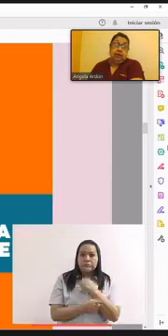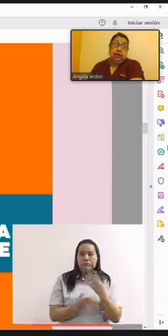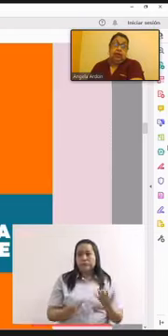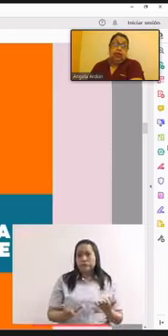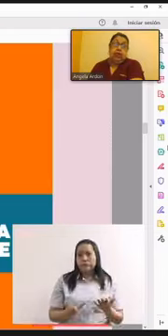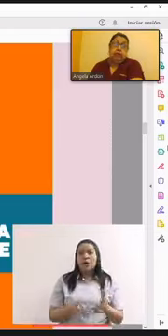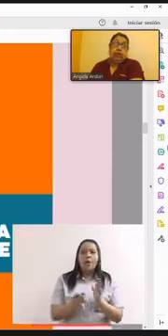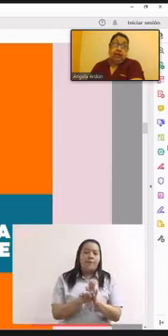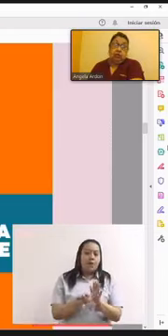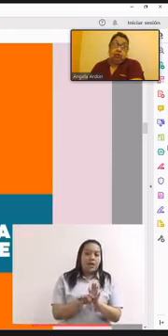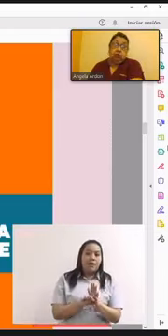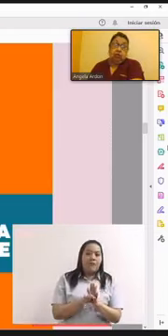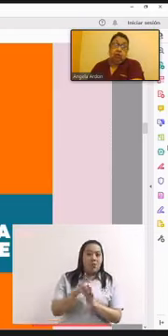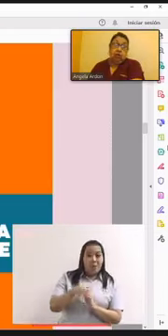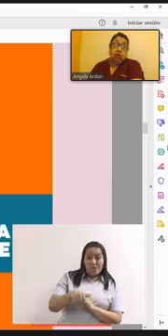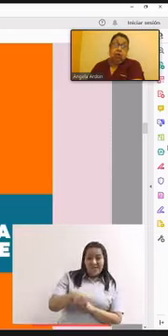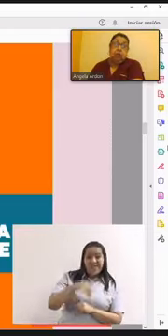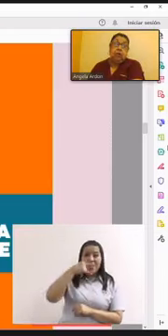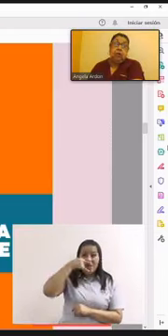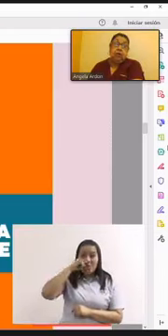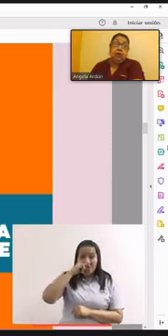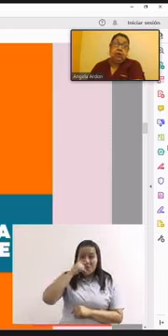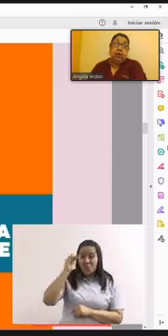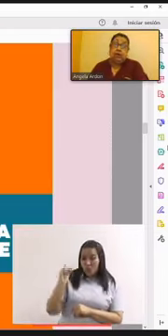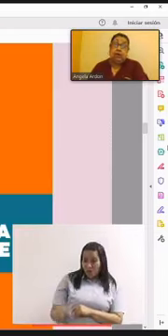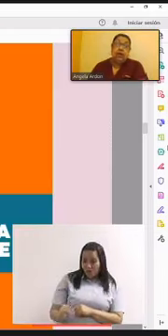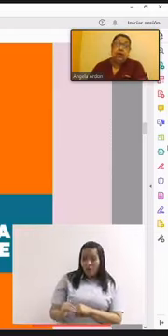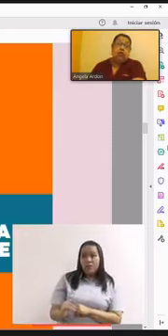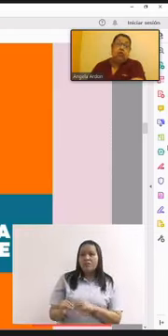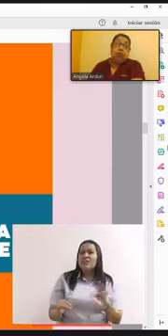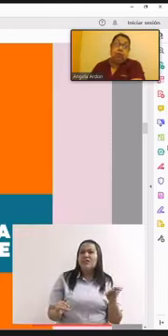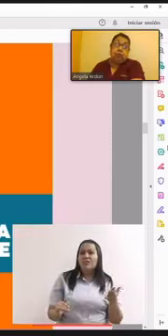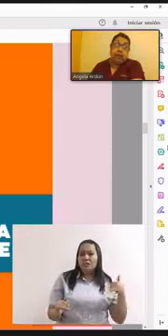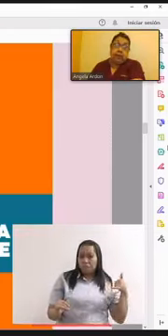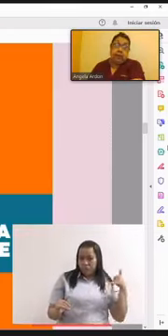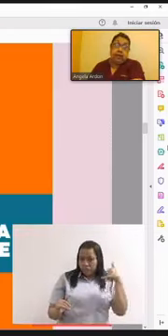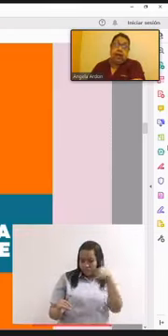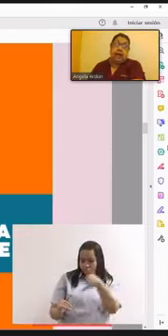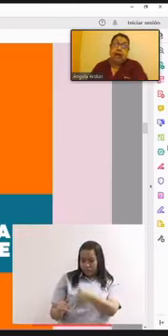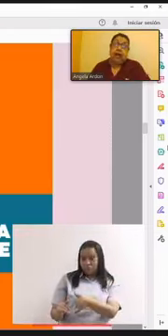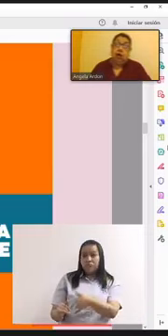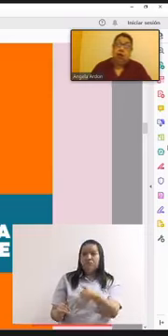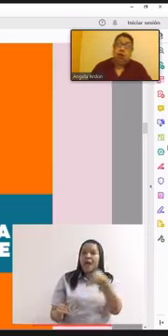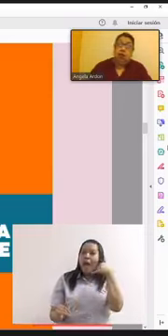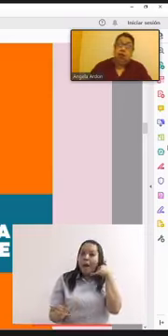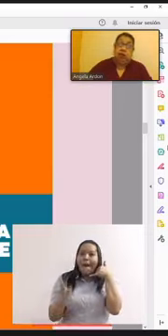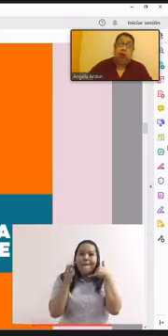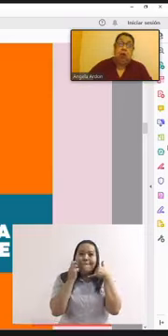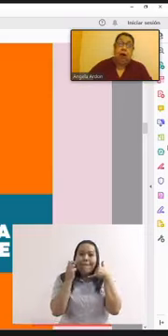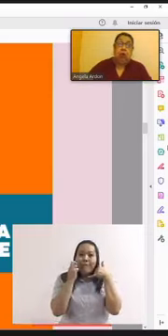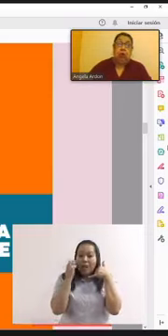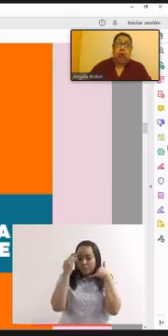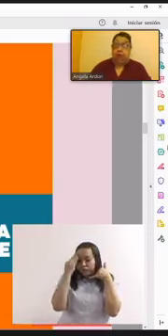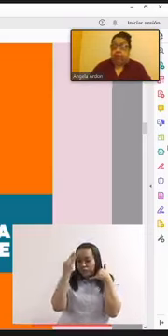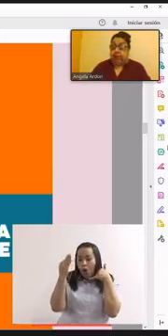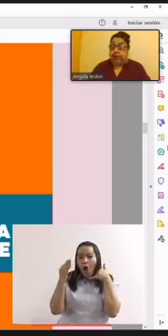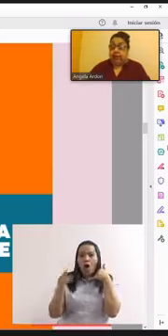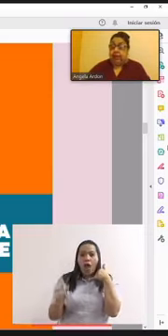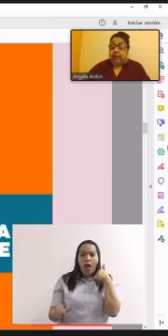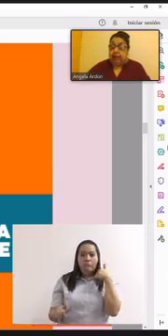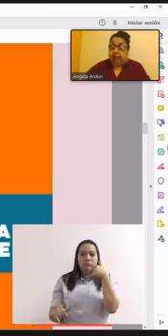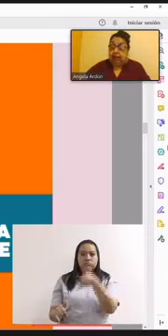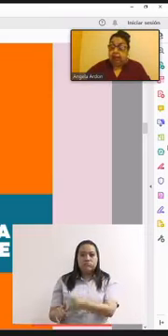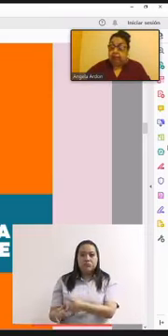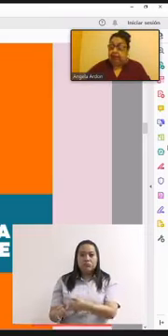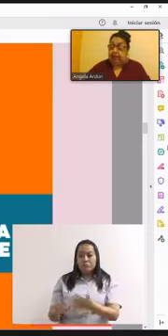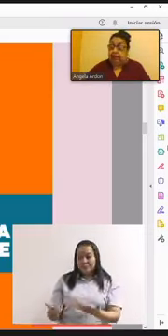celulares, cuando están chiquitos? Lo primero que hacemos es, escucha a tu papi, dile hola a tu papi o agú a tu papi. ¿Y